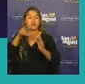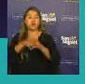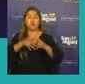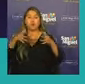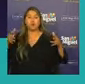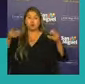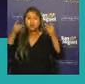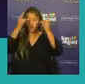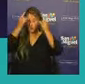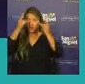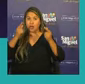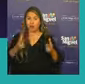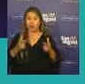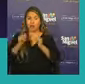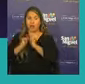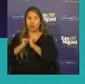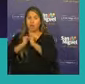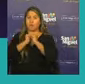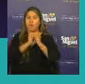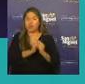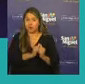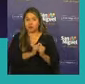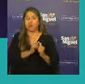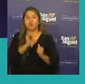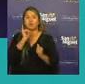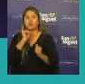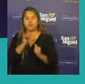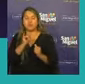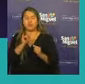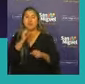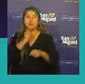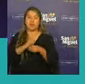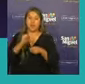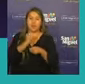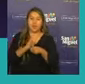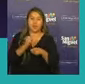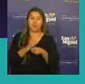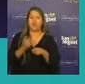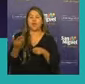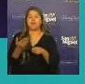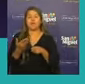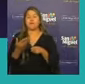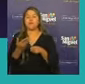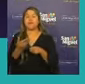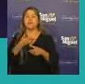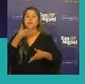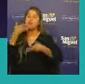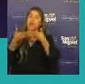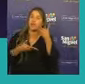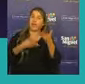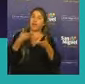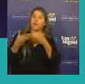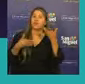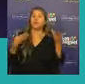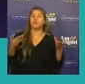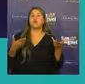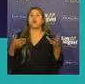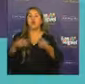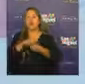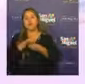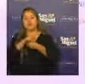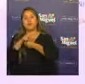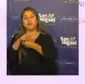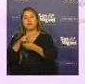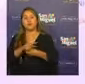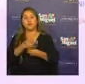mucho talento, acompañándolos tanto en talleres de canto, de administración,